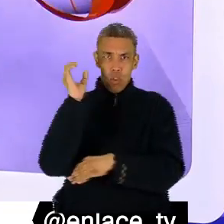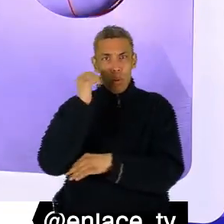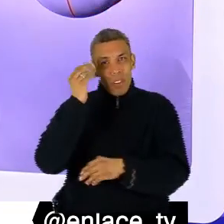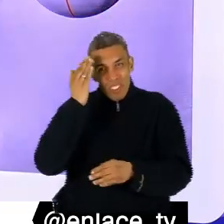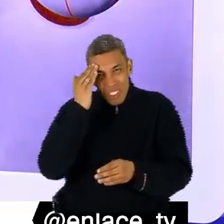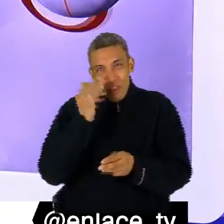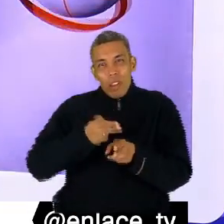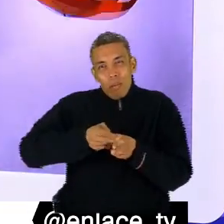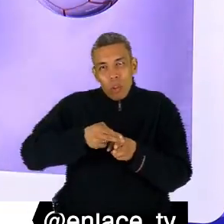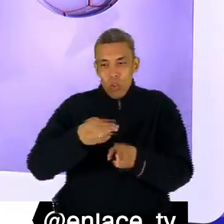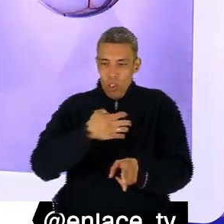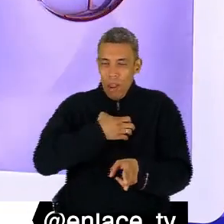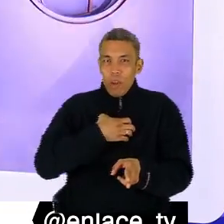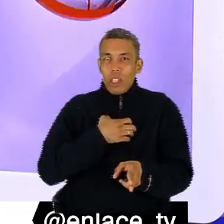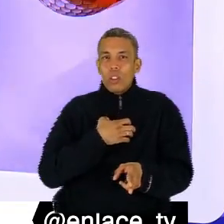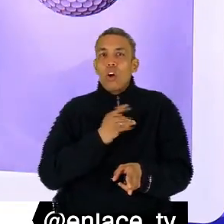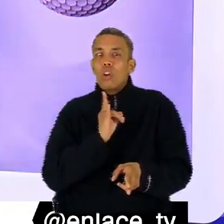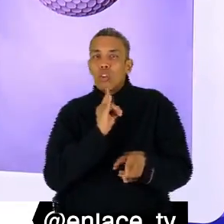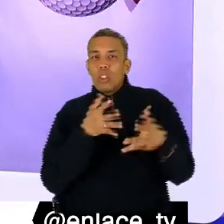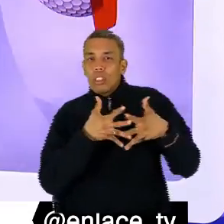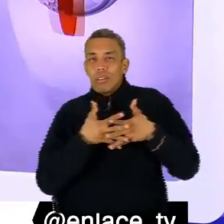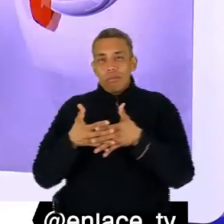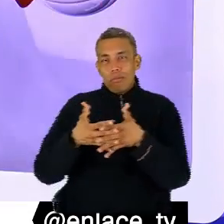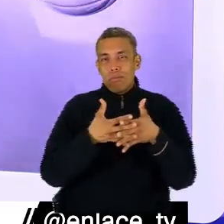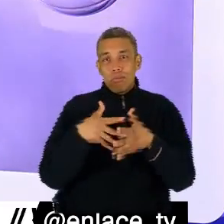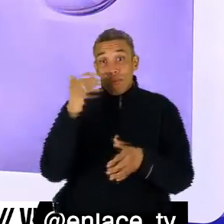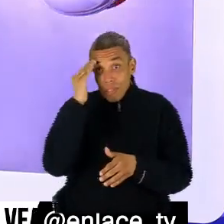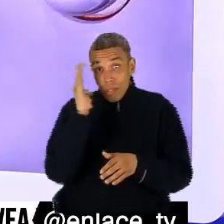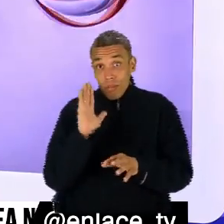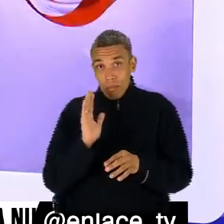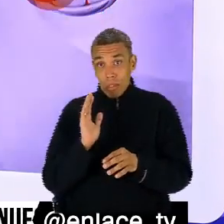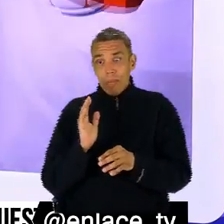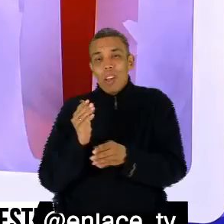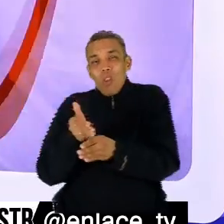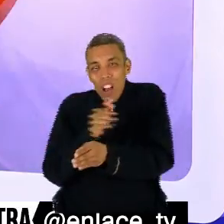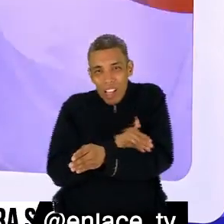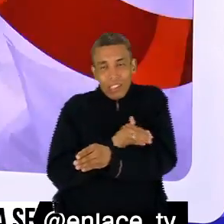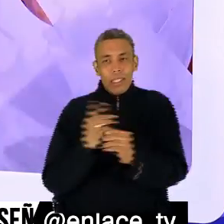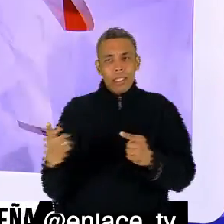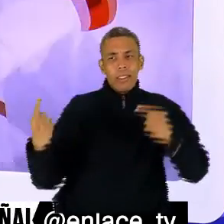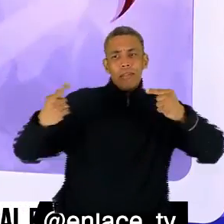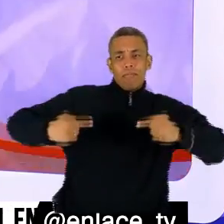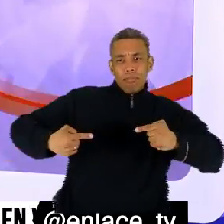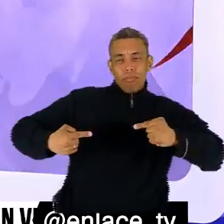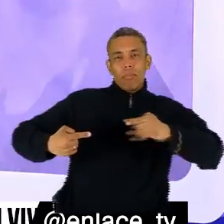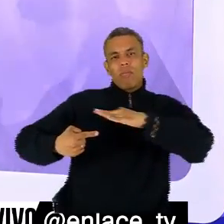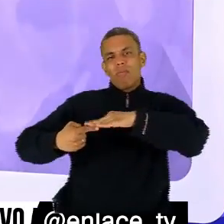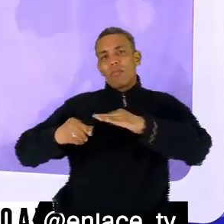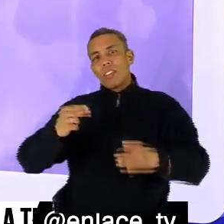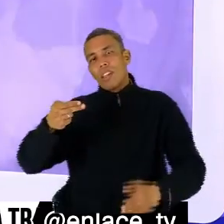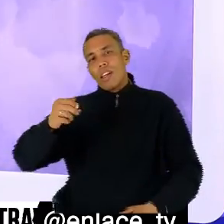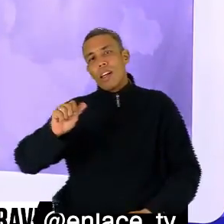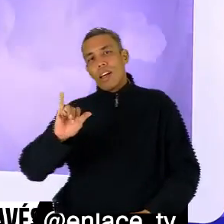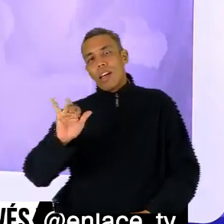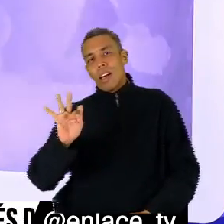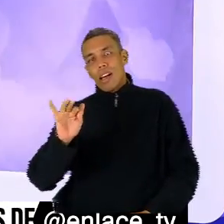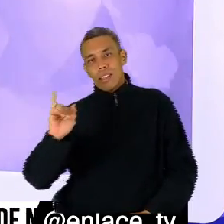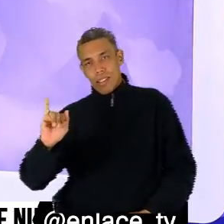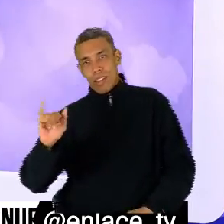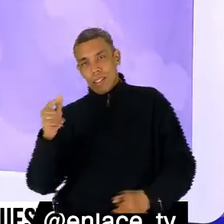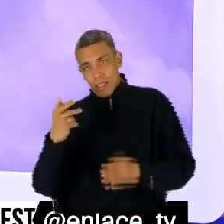preparar el partido del próximo domingo frente a Haití, preparación para la Copa América y el 3 de junio el inicio de la Copa